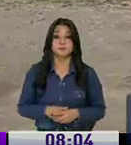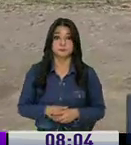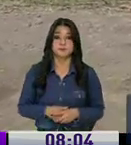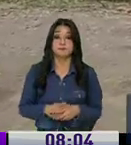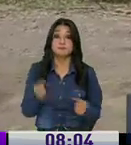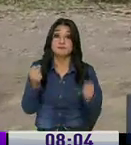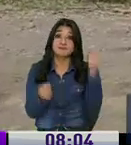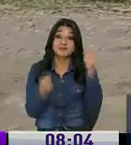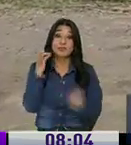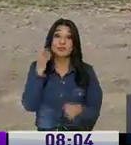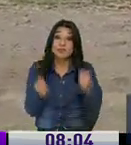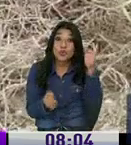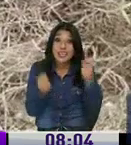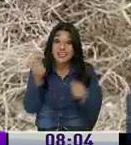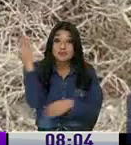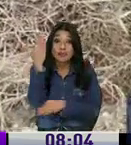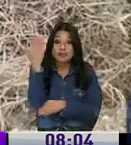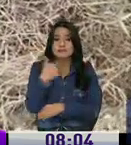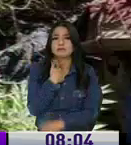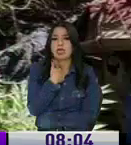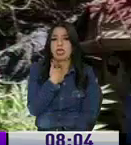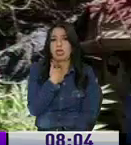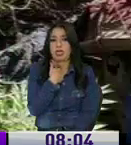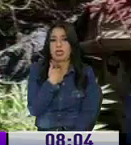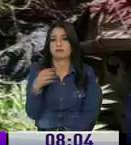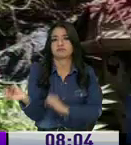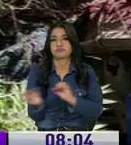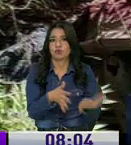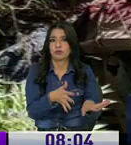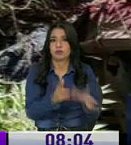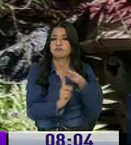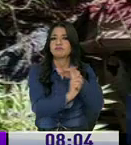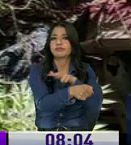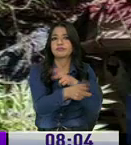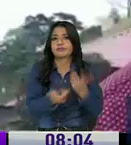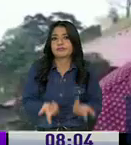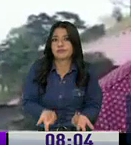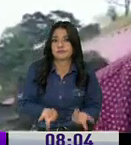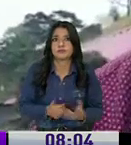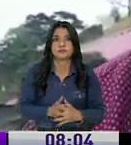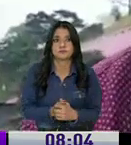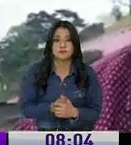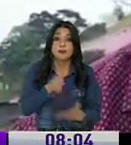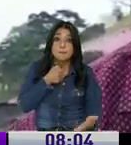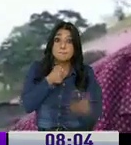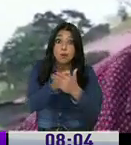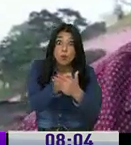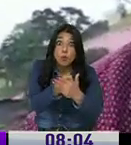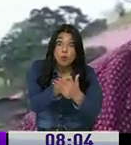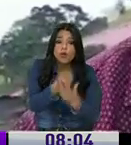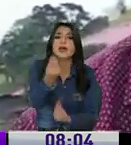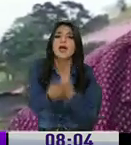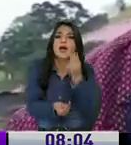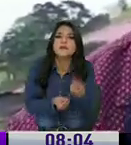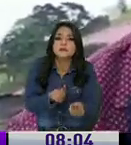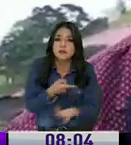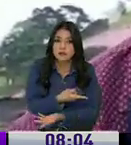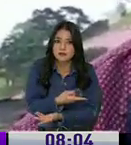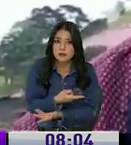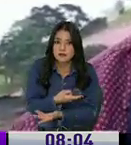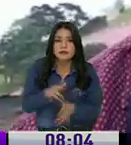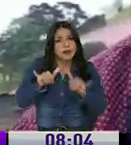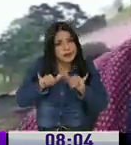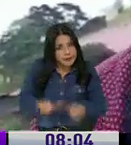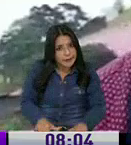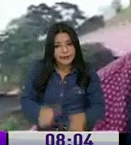conductora también fue reprochada por la autoridad, pues esta abandonó a los menores a su suerte. Tenía que haber brindado